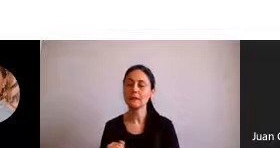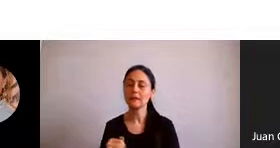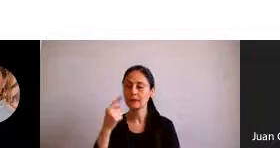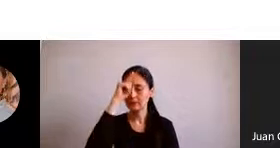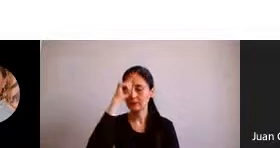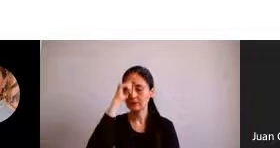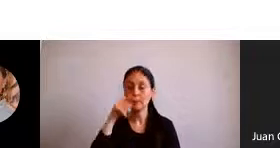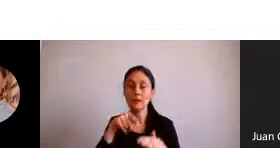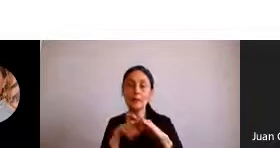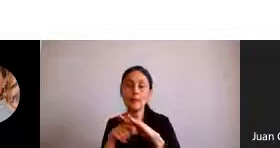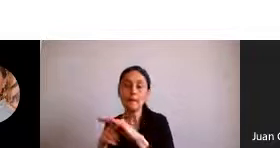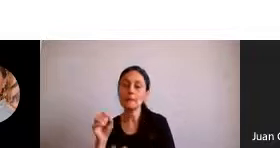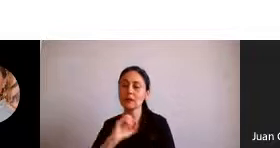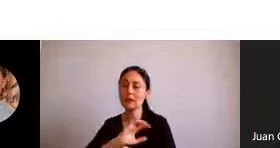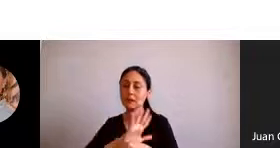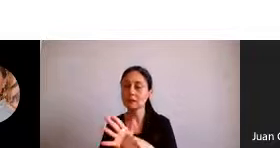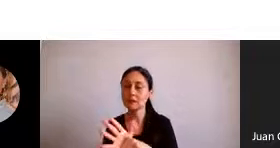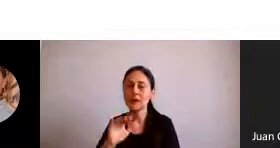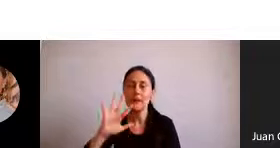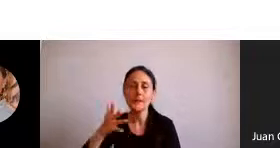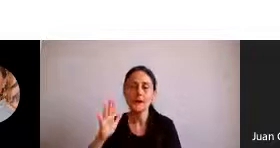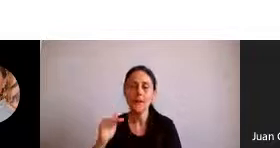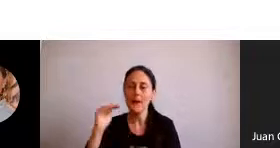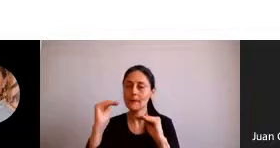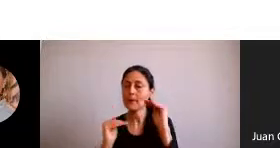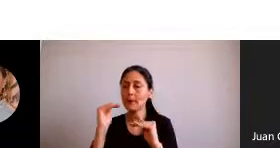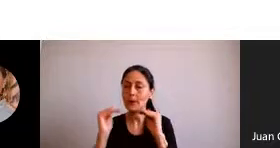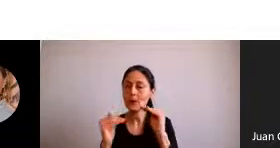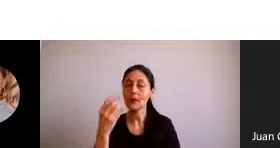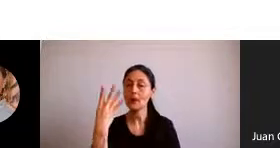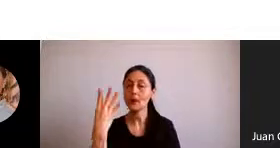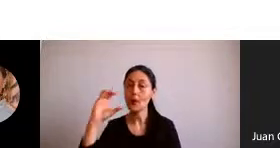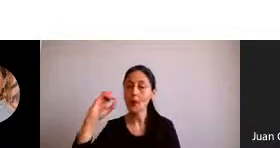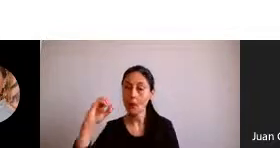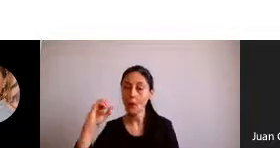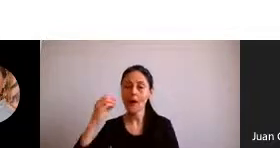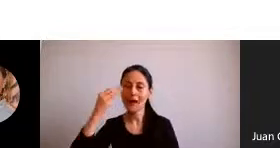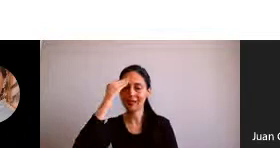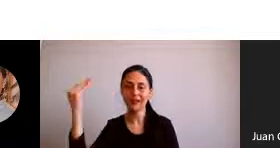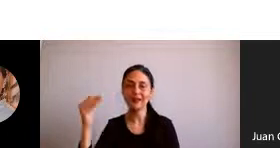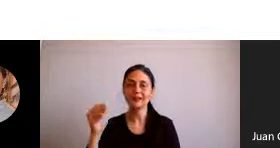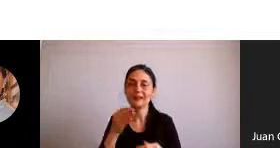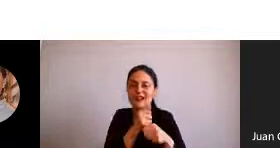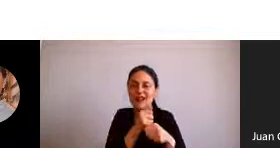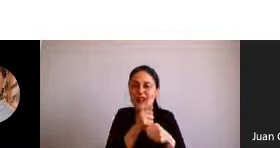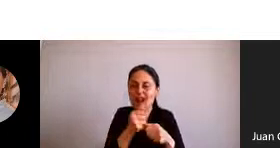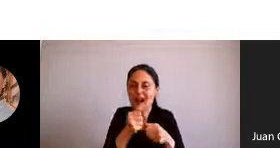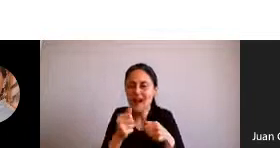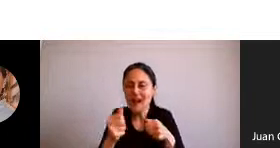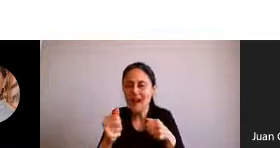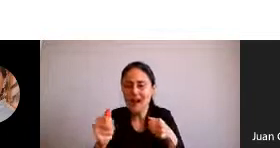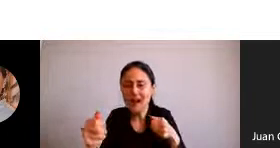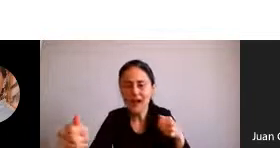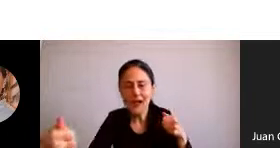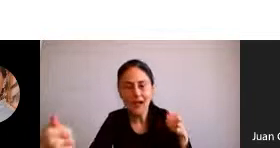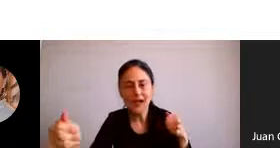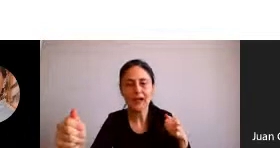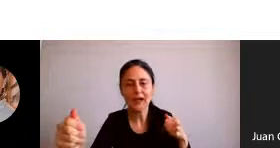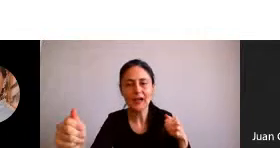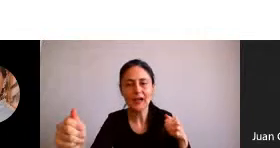hay un promedio de 40 días en la UCI. Entonces, se extiende mucho más las complicaciones que genera